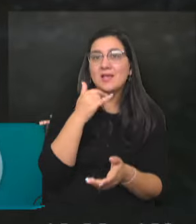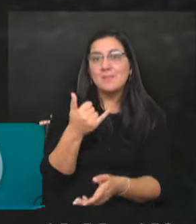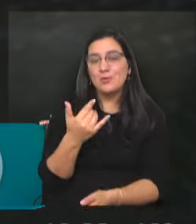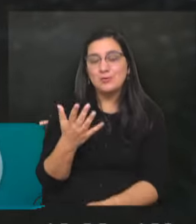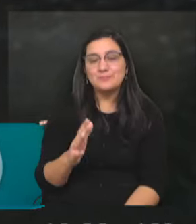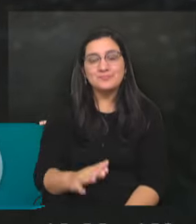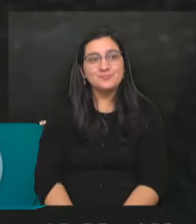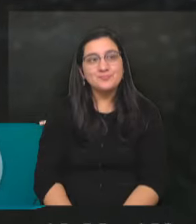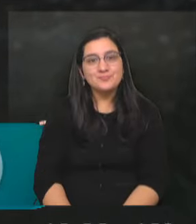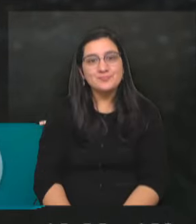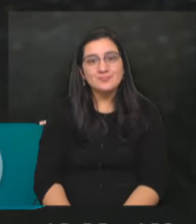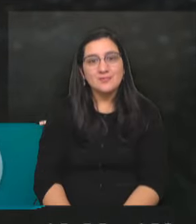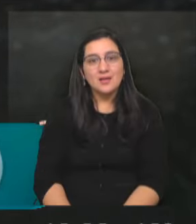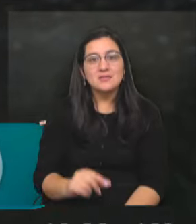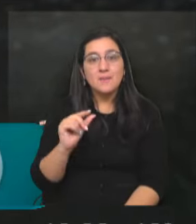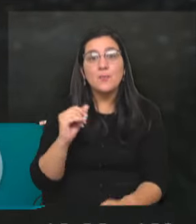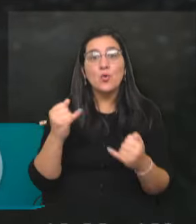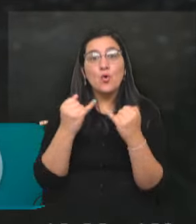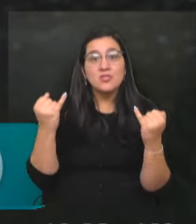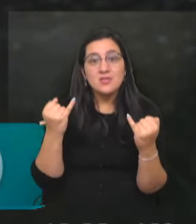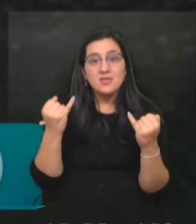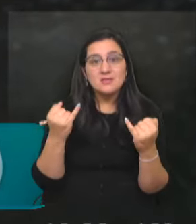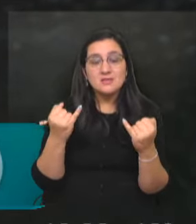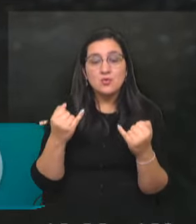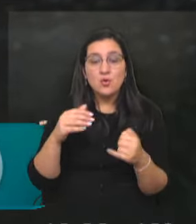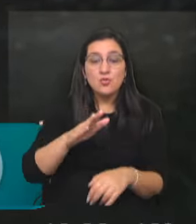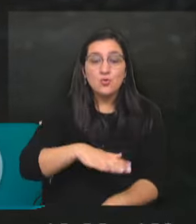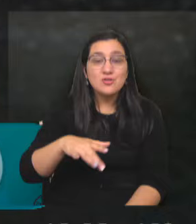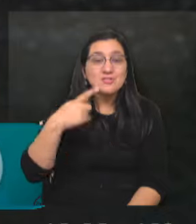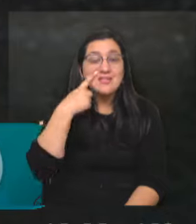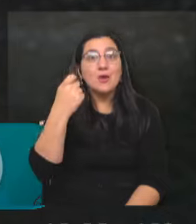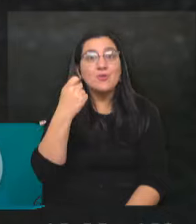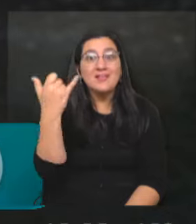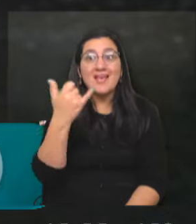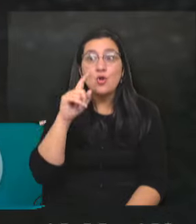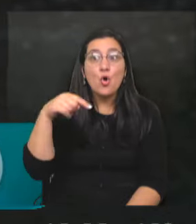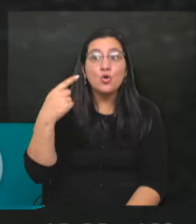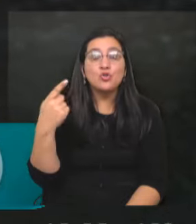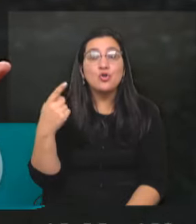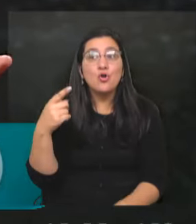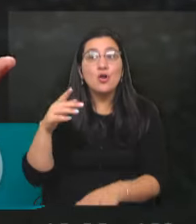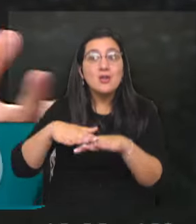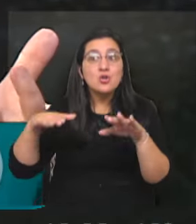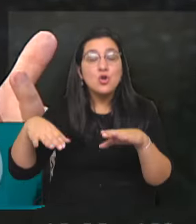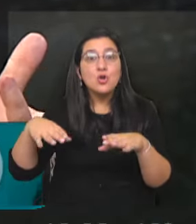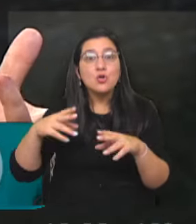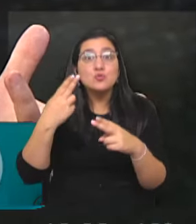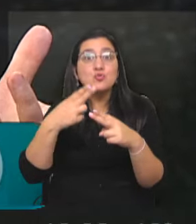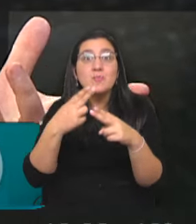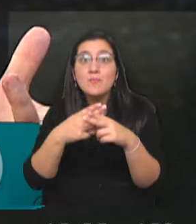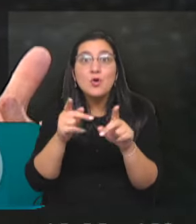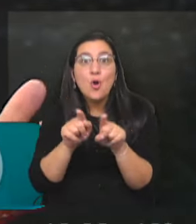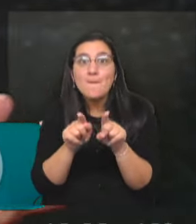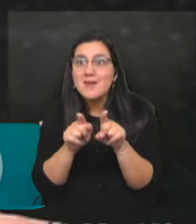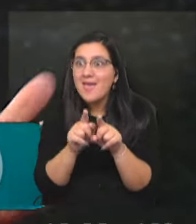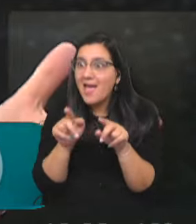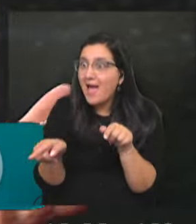abogada, lo pensé hace pocos días, de cómo cuando un niño se da cuenta que hay otro niño con su nombre y ves la reacción, es una cosa